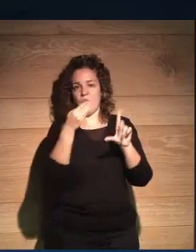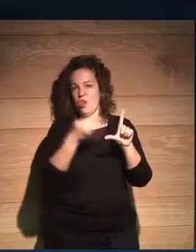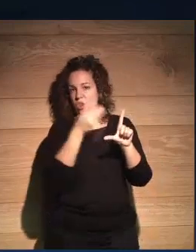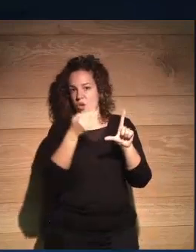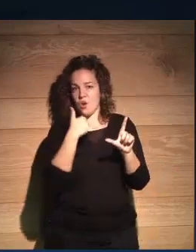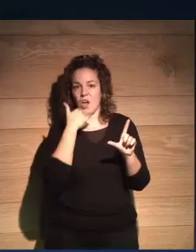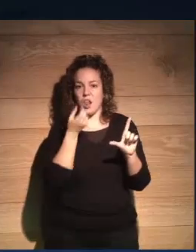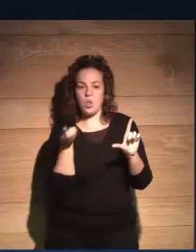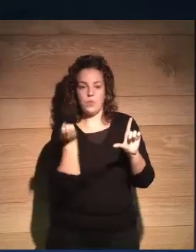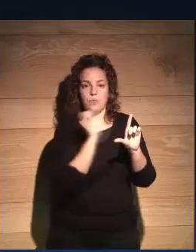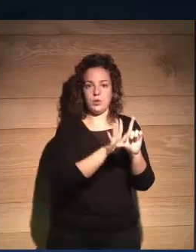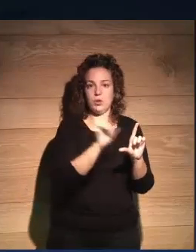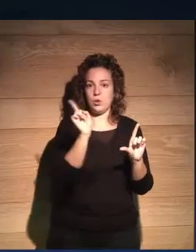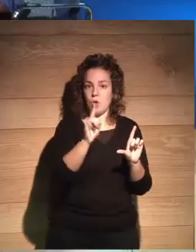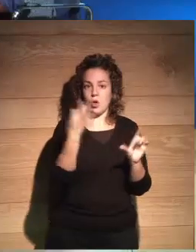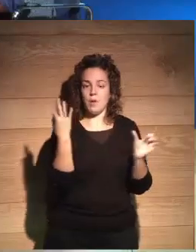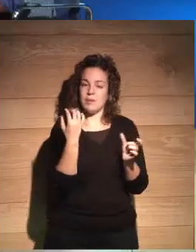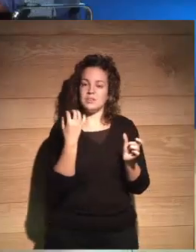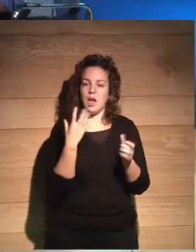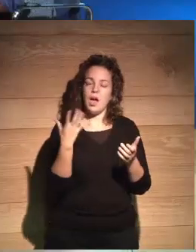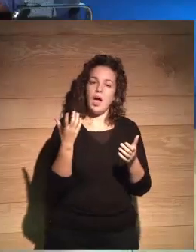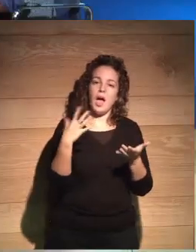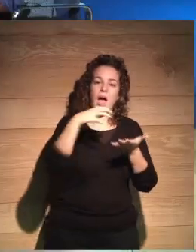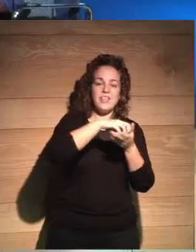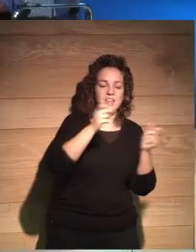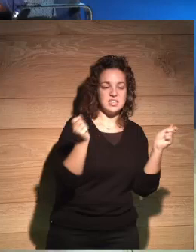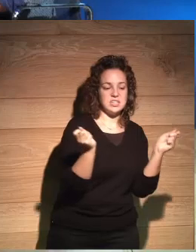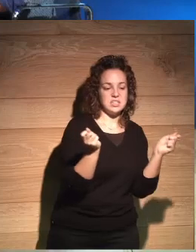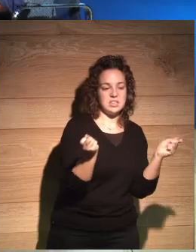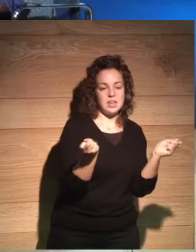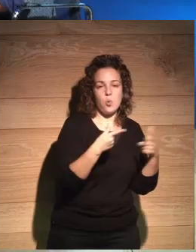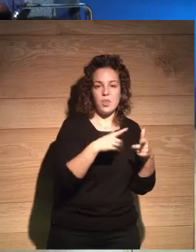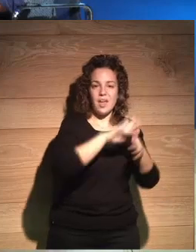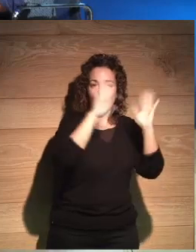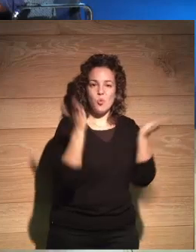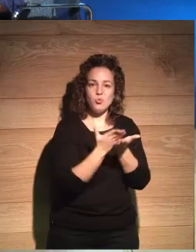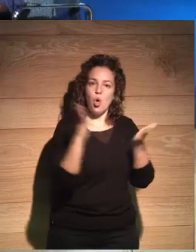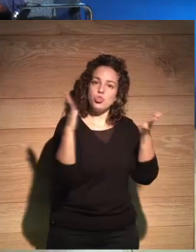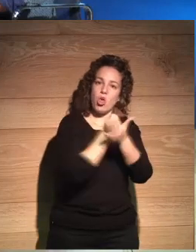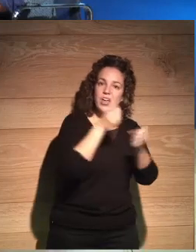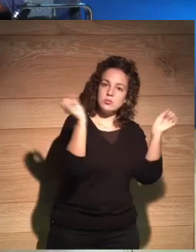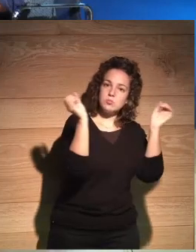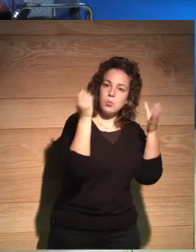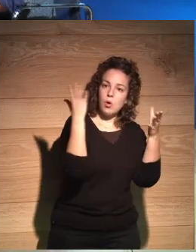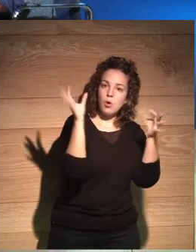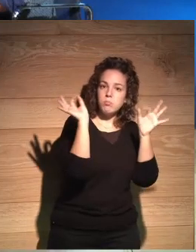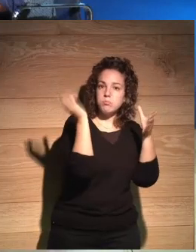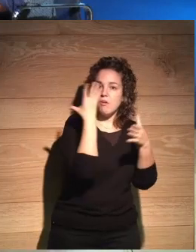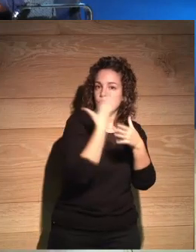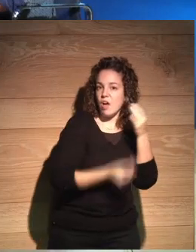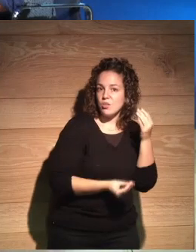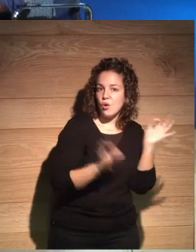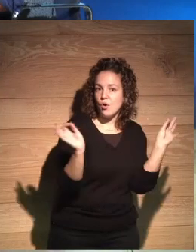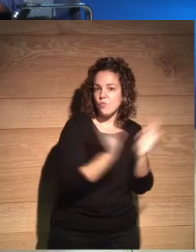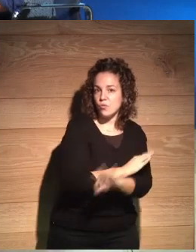algo, no. Entonces, ¿qué pasa? ¿Que están equivocadas todas las agencias de seguridad del mundo? No. Y la segunda, que ahí está el truco. El